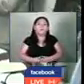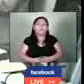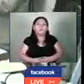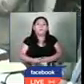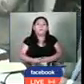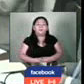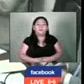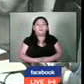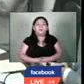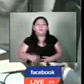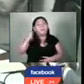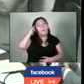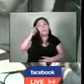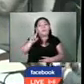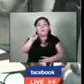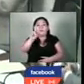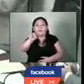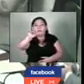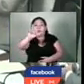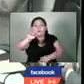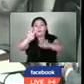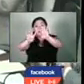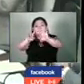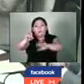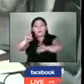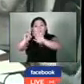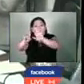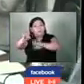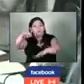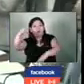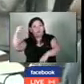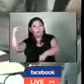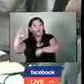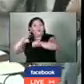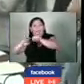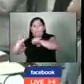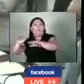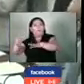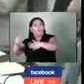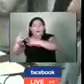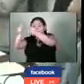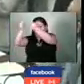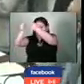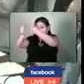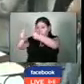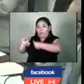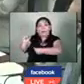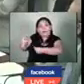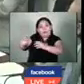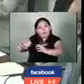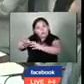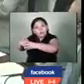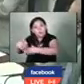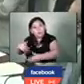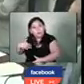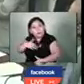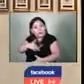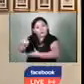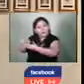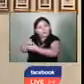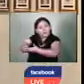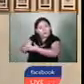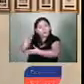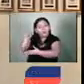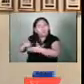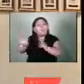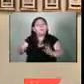Se estiman unos 139.6 millones de dólares como presupuesto de la rama económica en el país dentro del